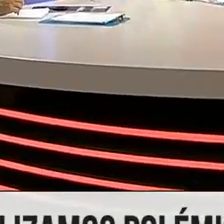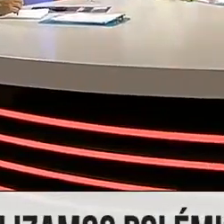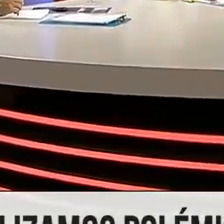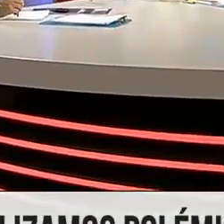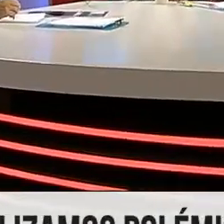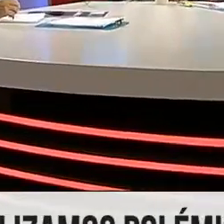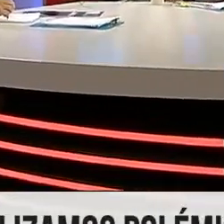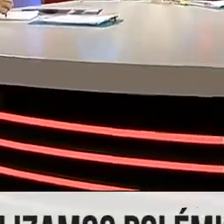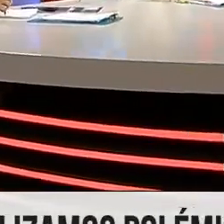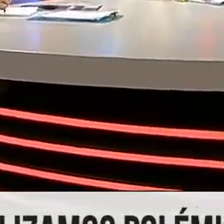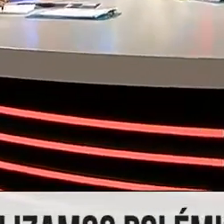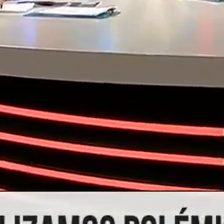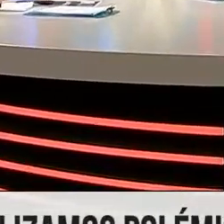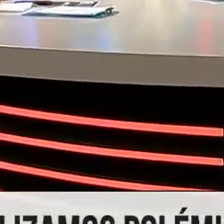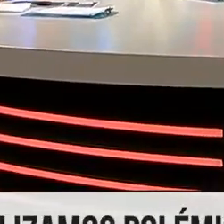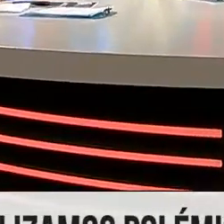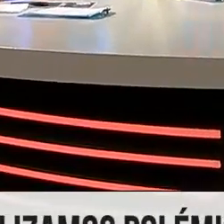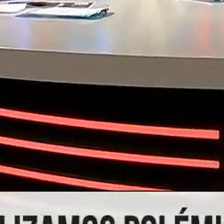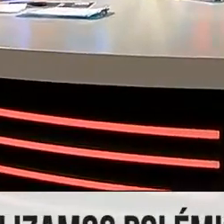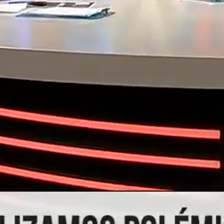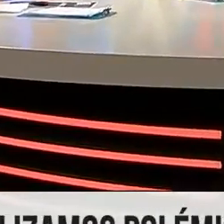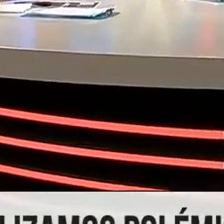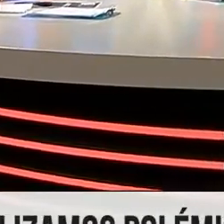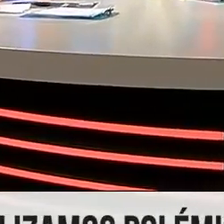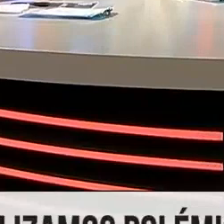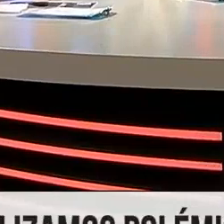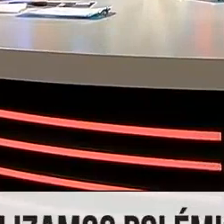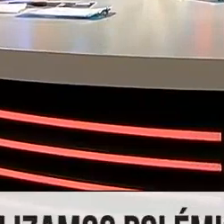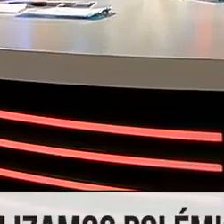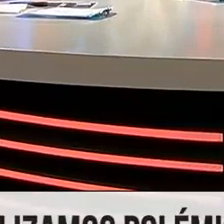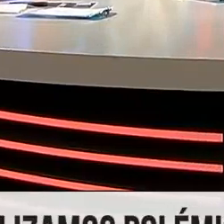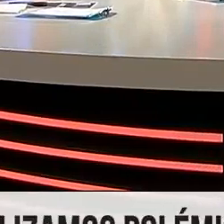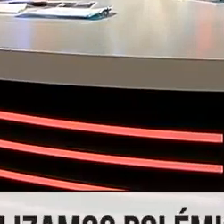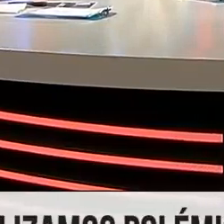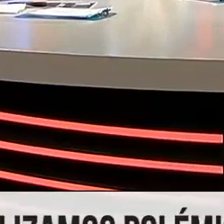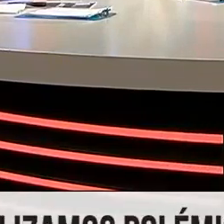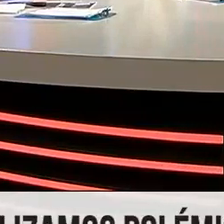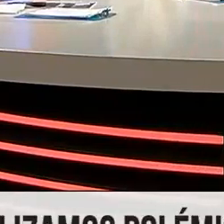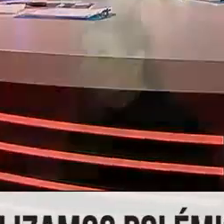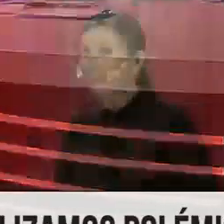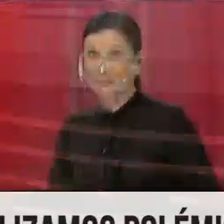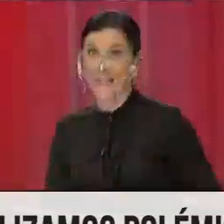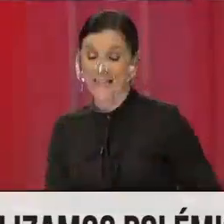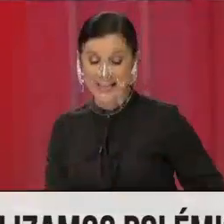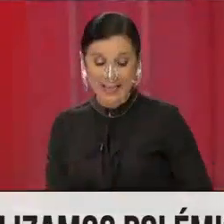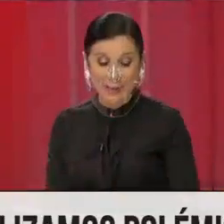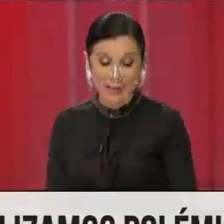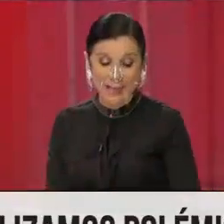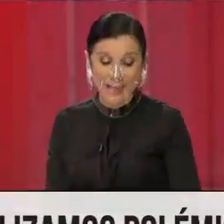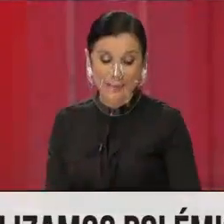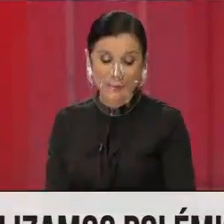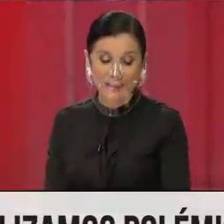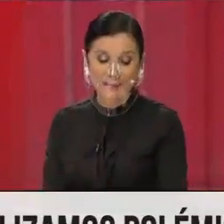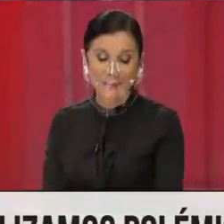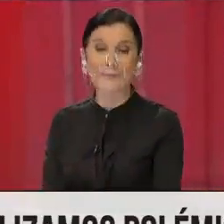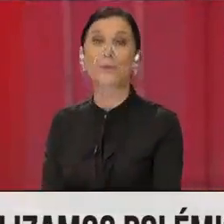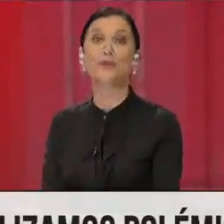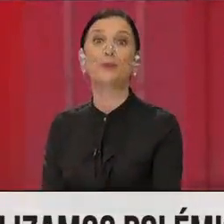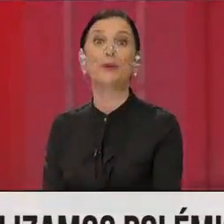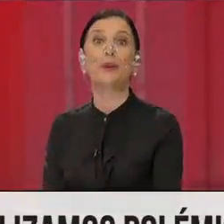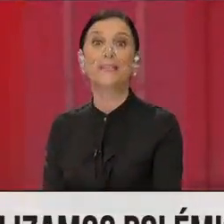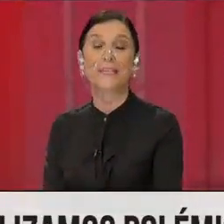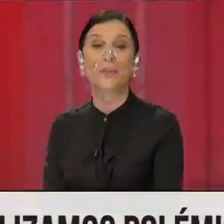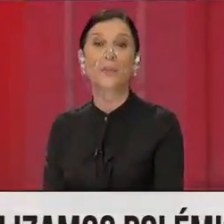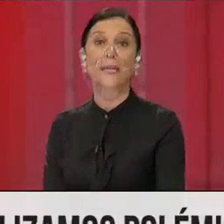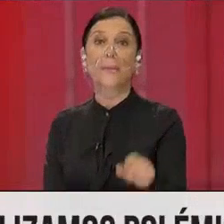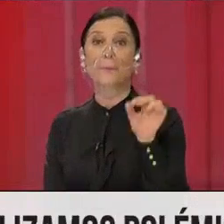presidente. Y ella dice, nosotros, yo soy de la idea de que él efectivamente es un asesino. Eso me parece mucho más delicado. O sea, creo que ahí la diputada se pasó